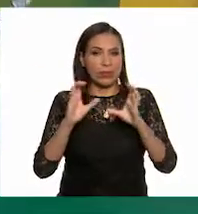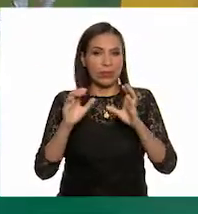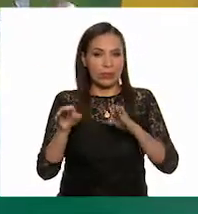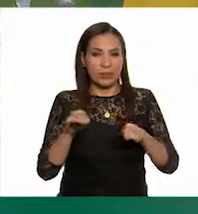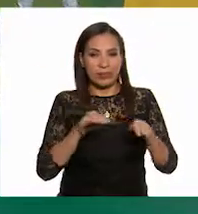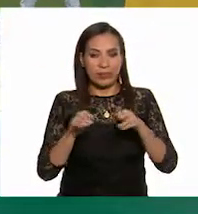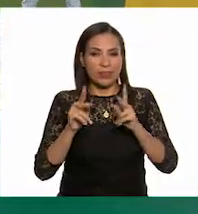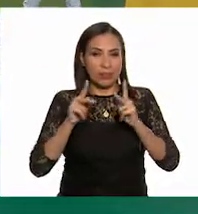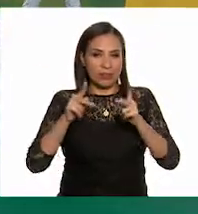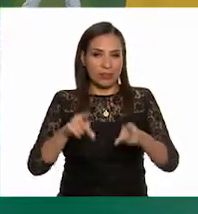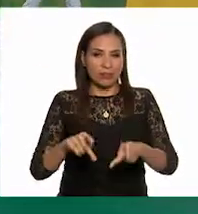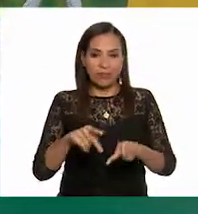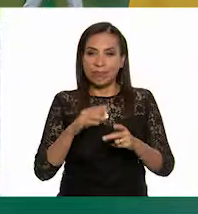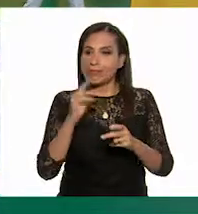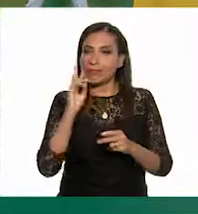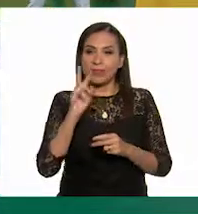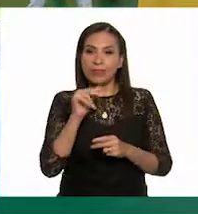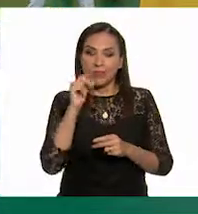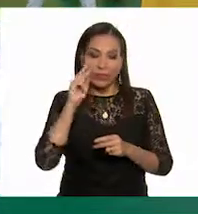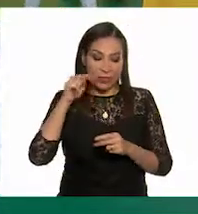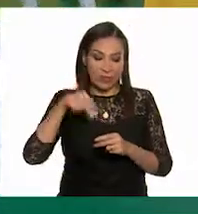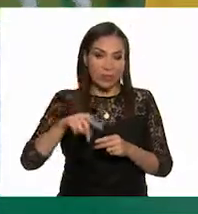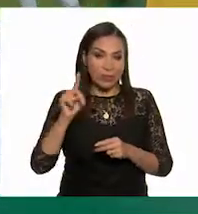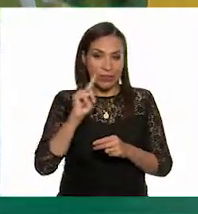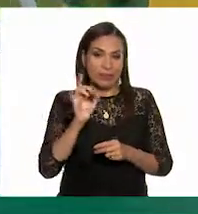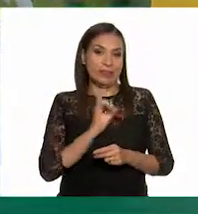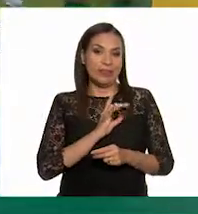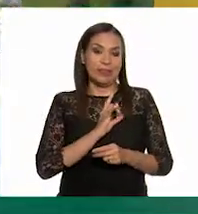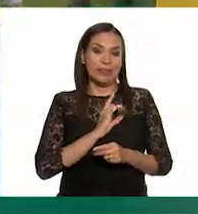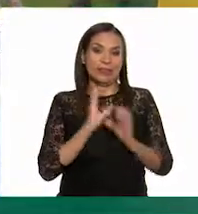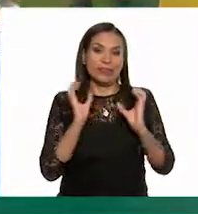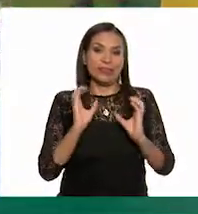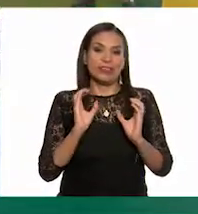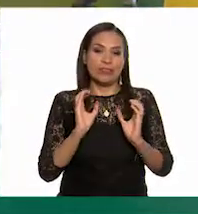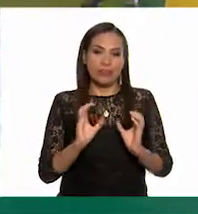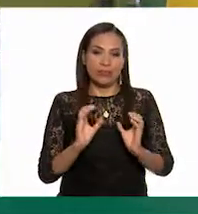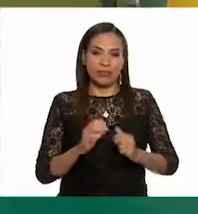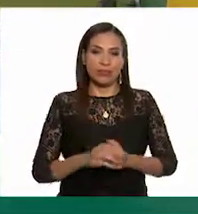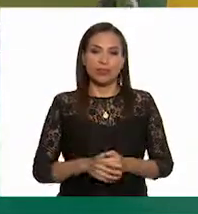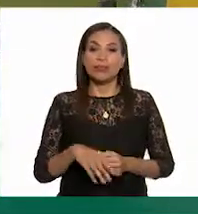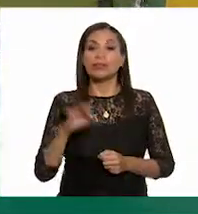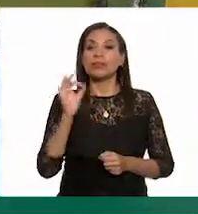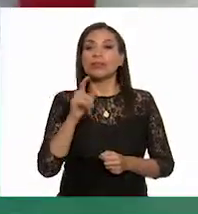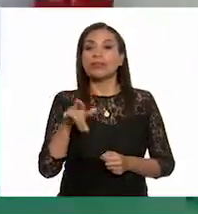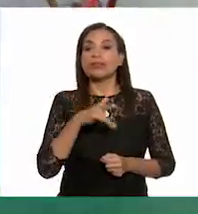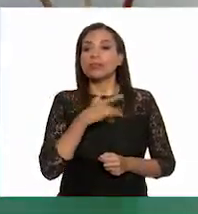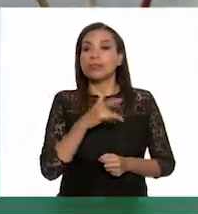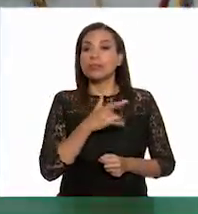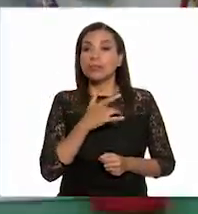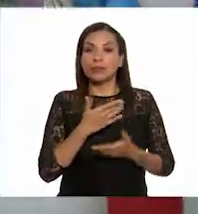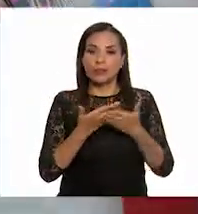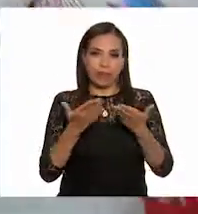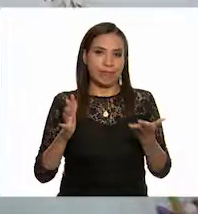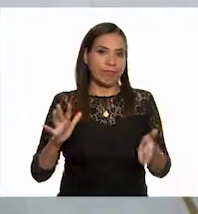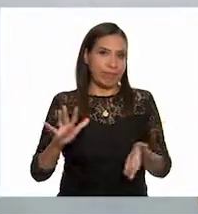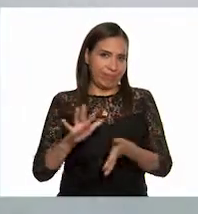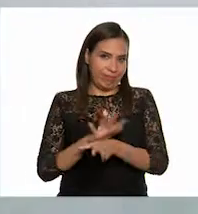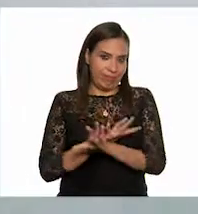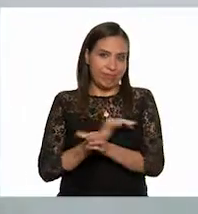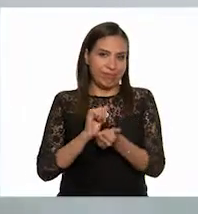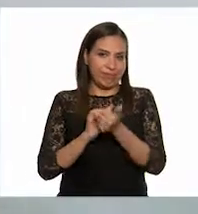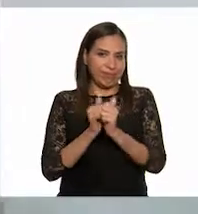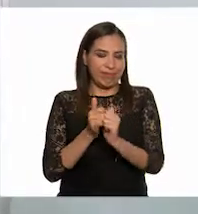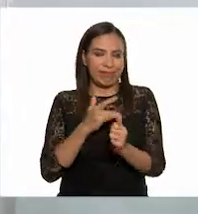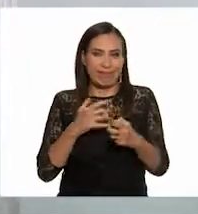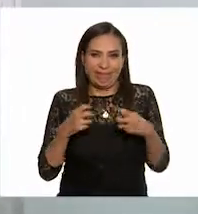Cuidado, cuidado con el puente. No veas para abajo. Ten cuidado, Isa. Sí. Tal vez el estado de ánimo está cambiando, ¿verdad?